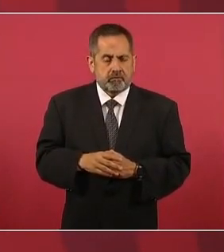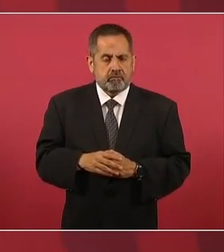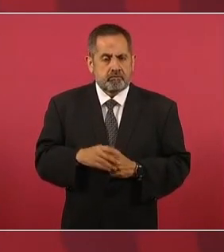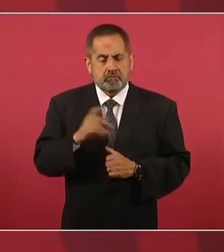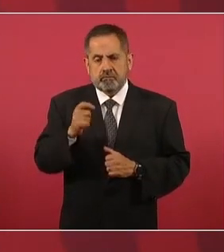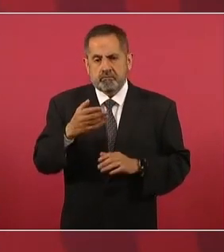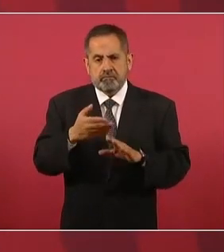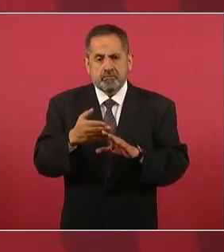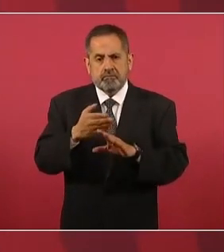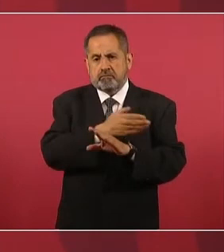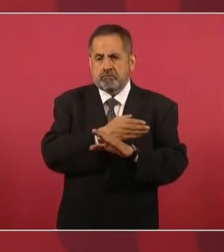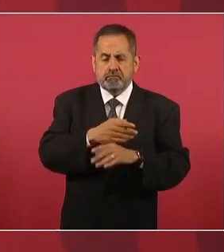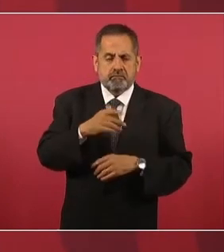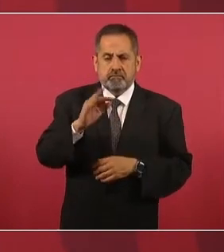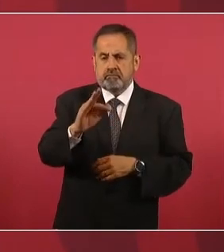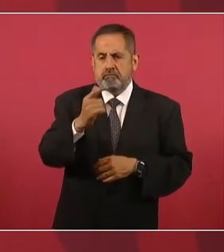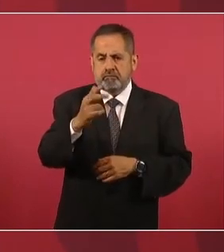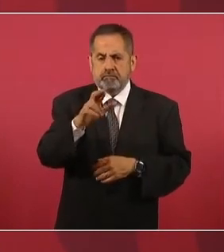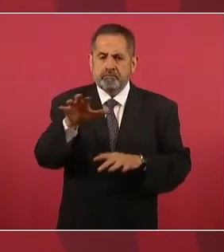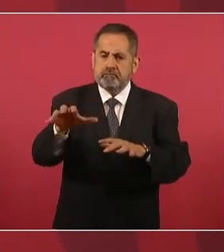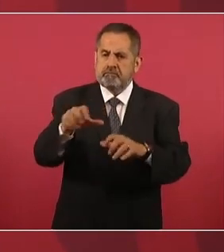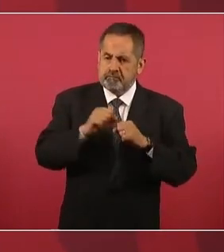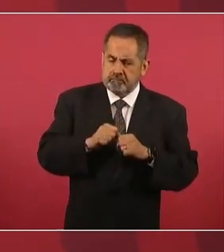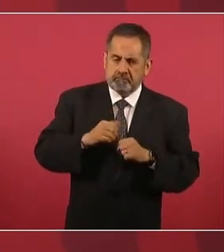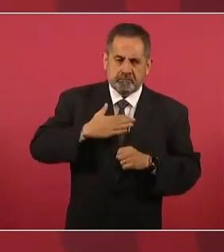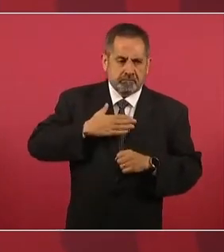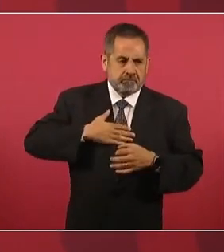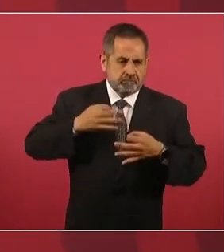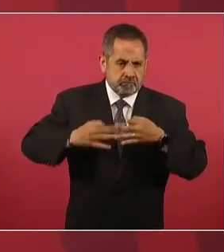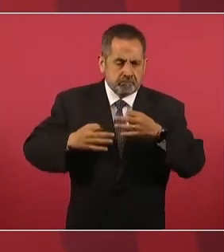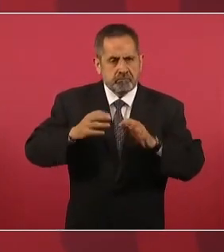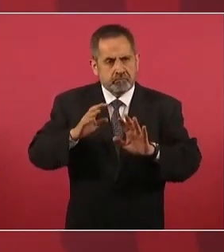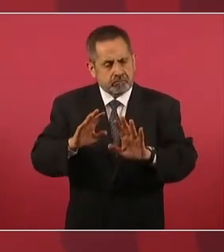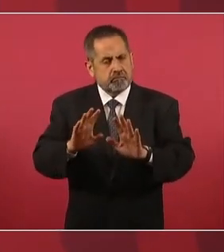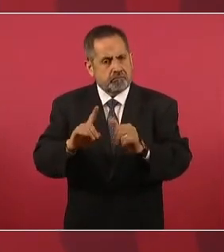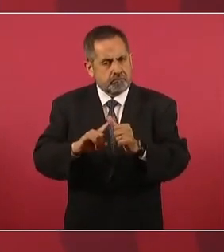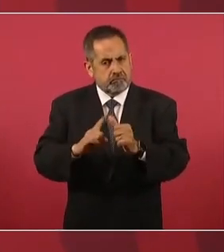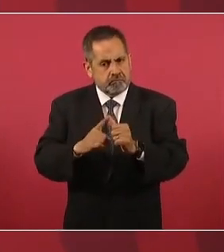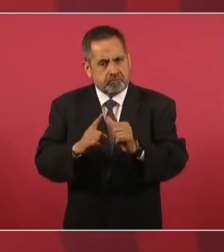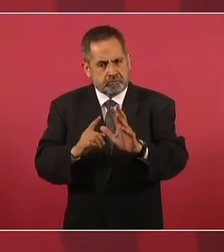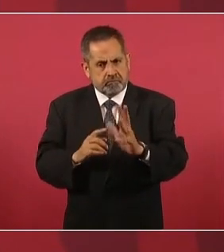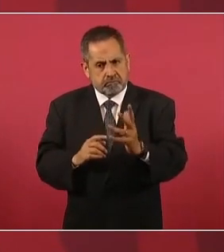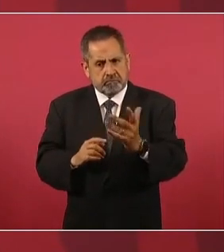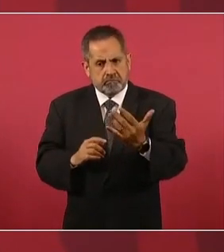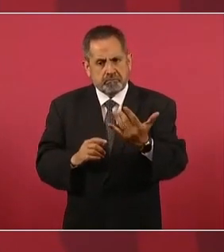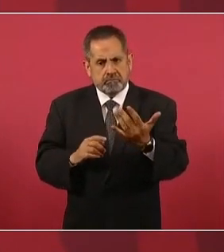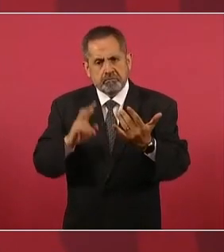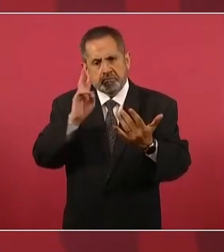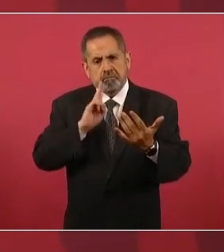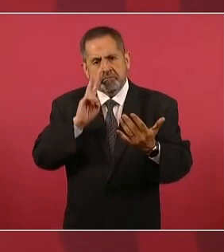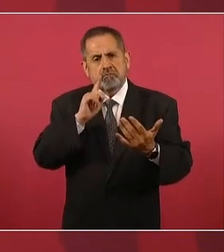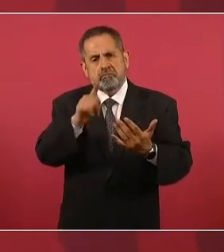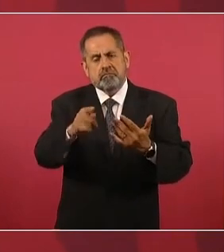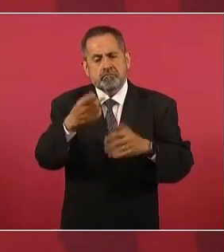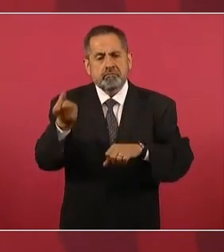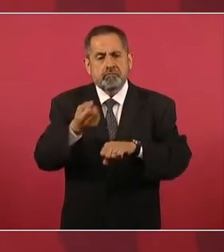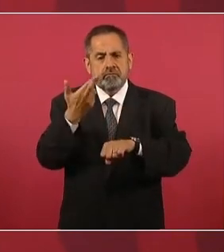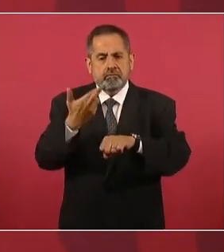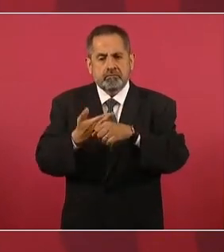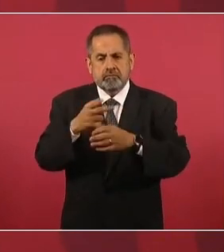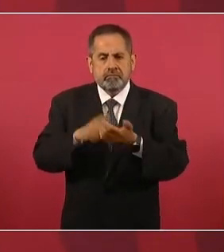solicitar que se atraiga el caso, vamos a que la